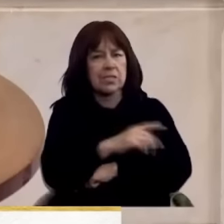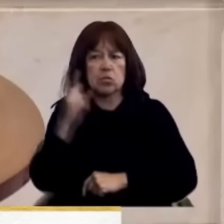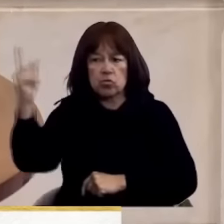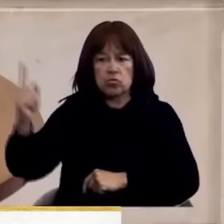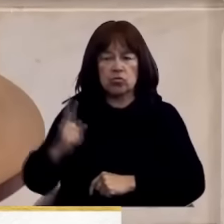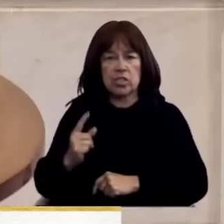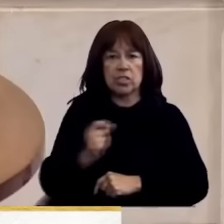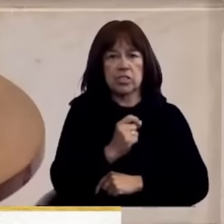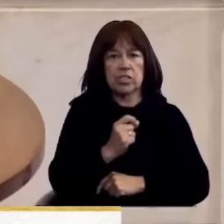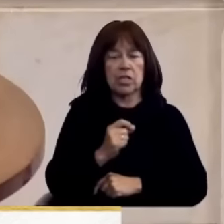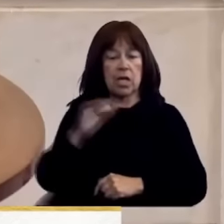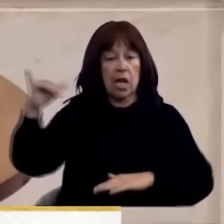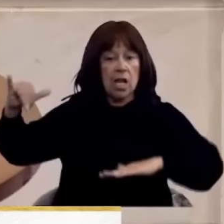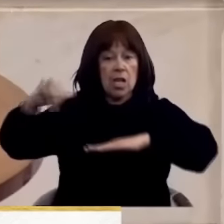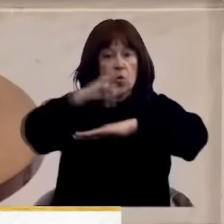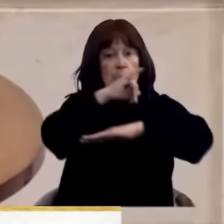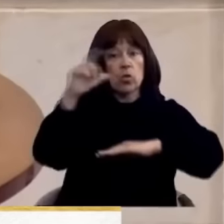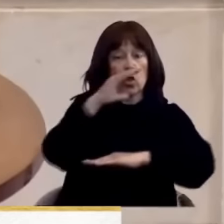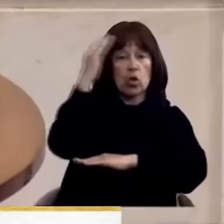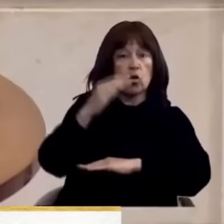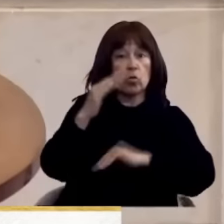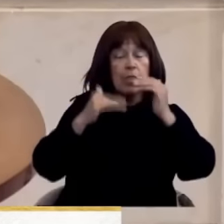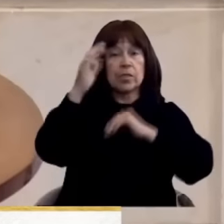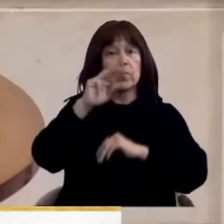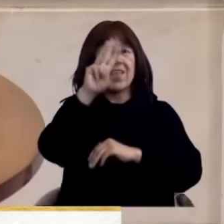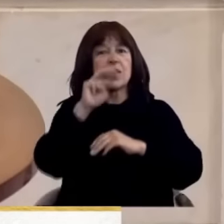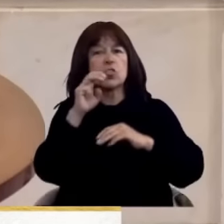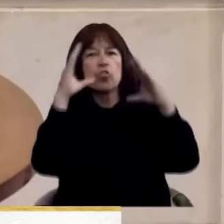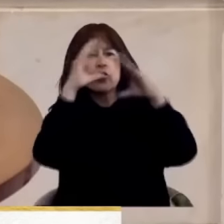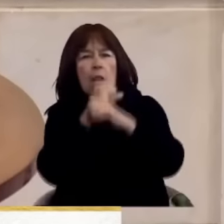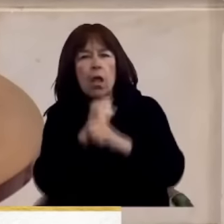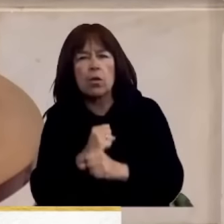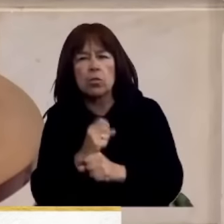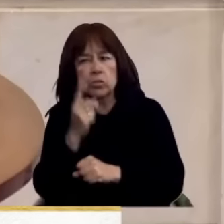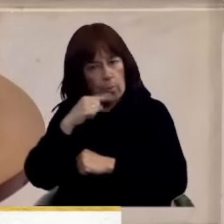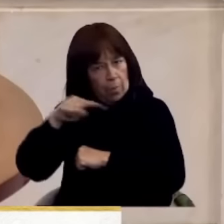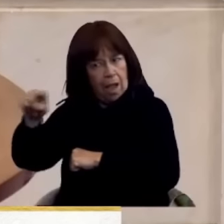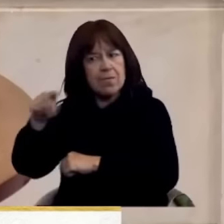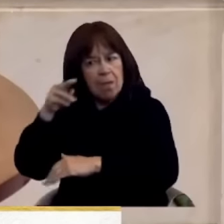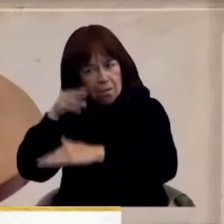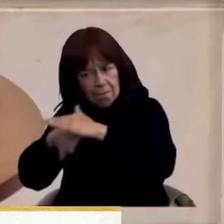un aeropuerto de Colombia después de las 8 de la noche para que vea el drama